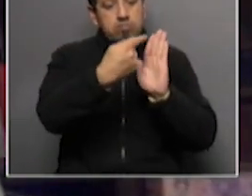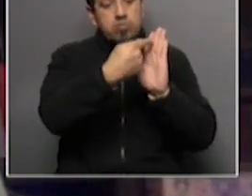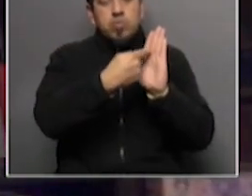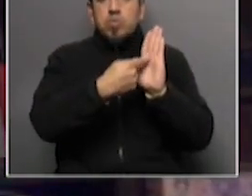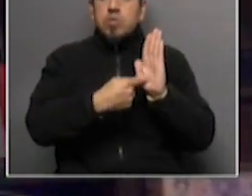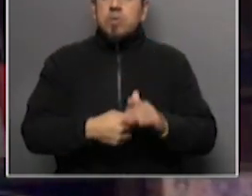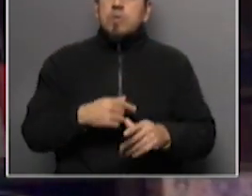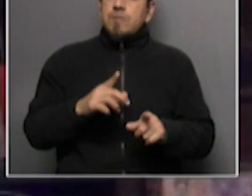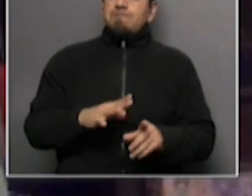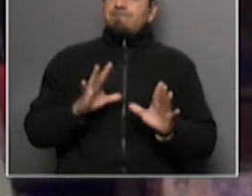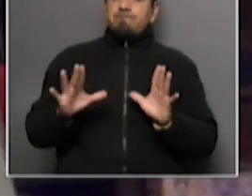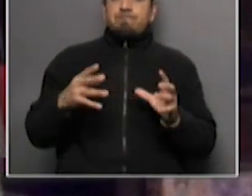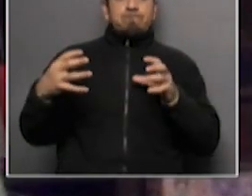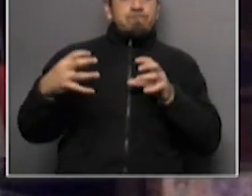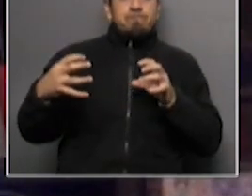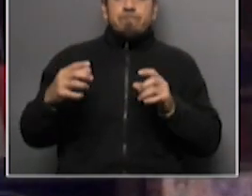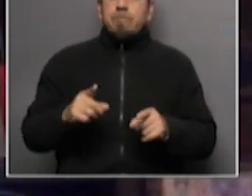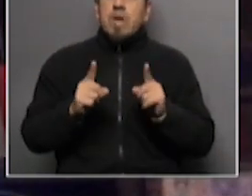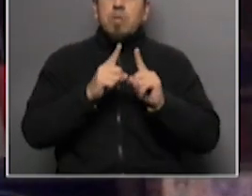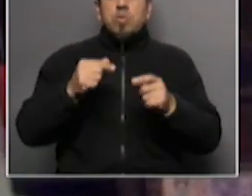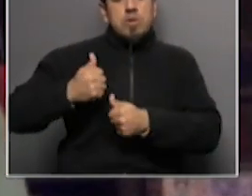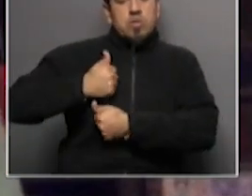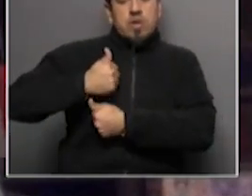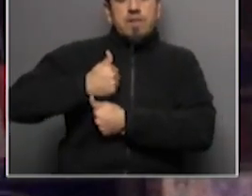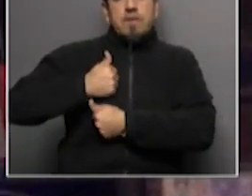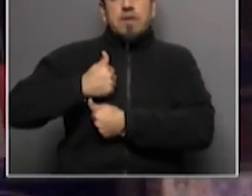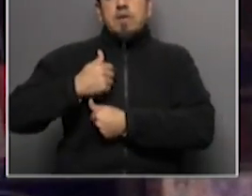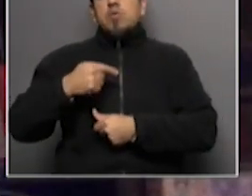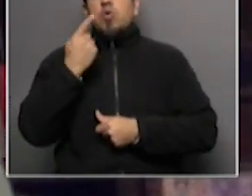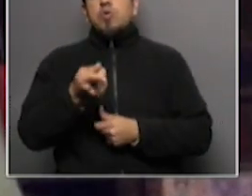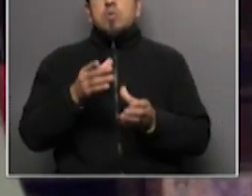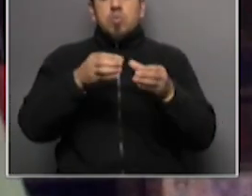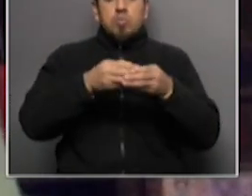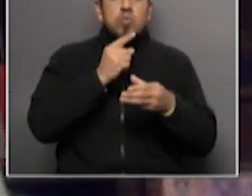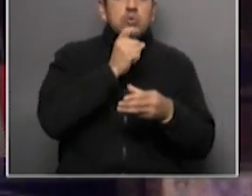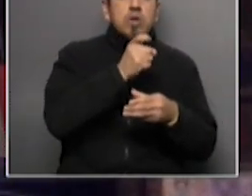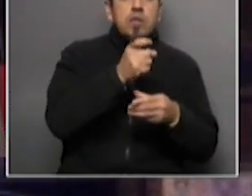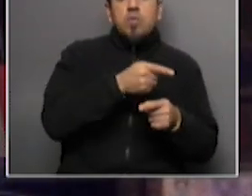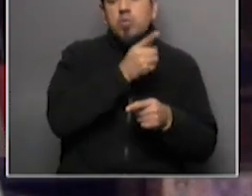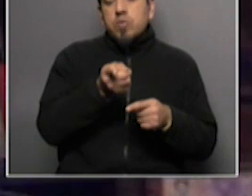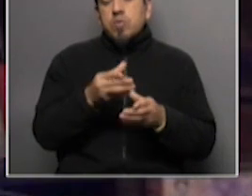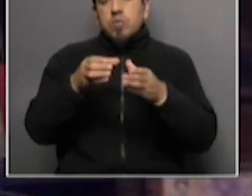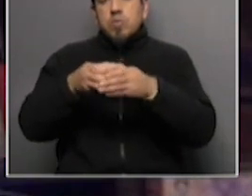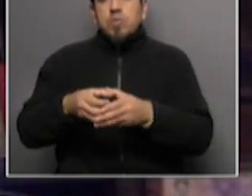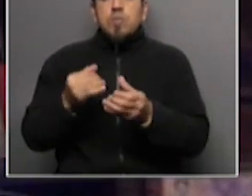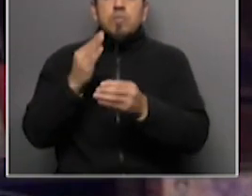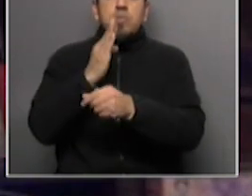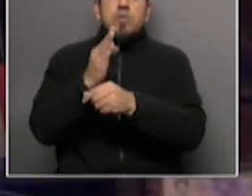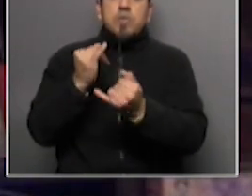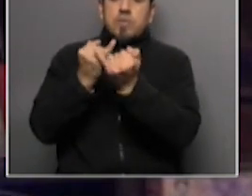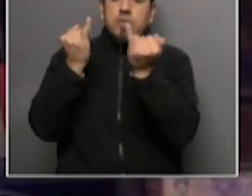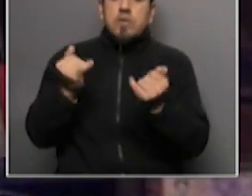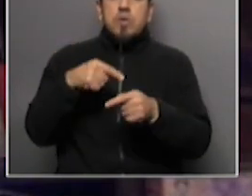generado discrepancias, algunas con Cabildo Abierto, otras con Ciudadanos, otras con el Partido Independiente y otras también